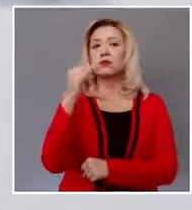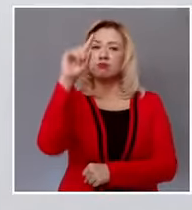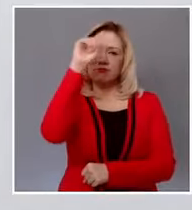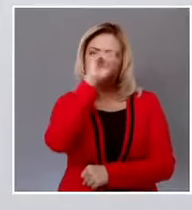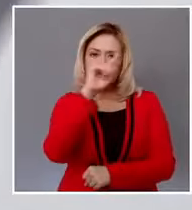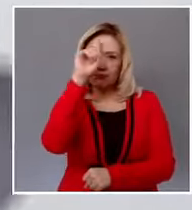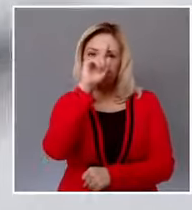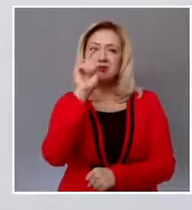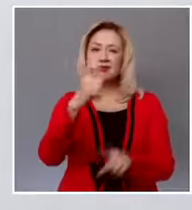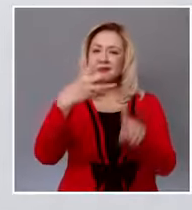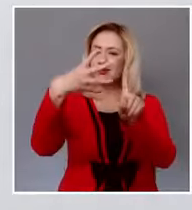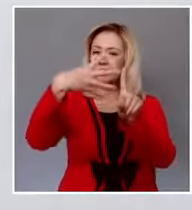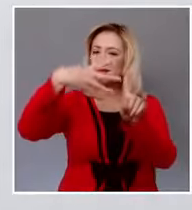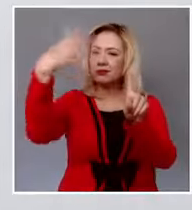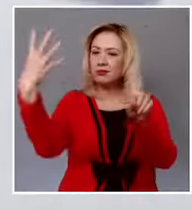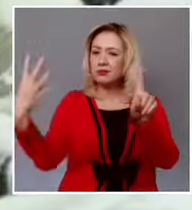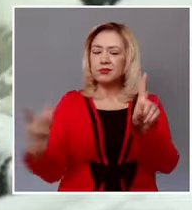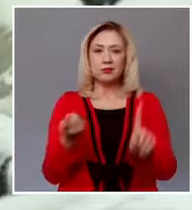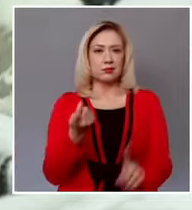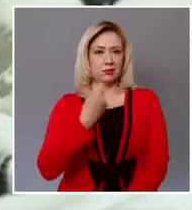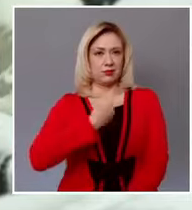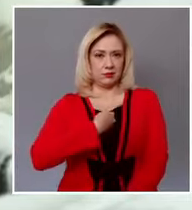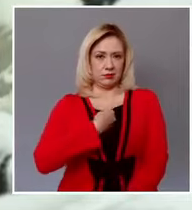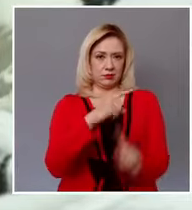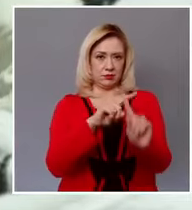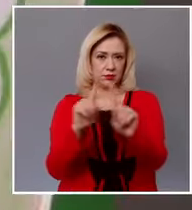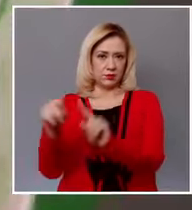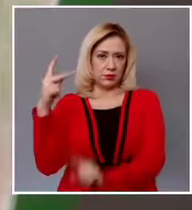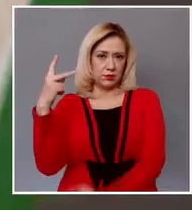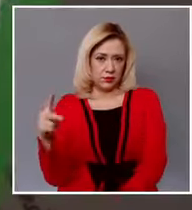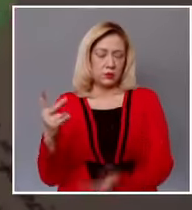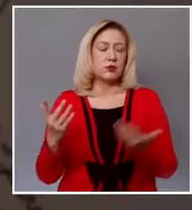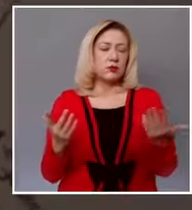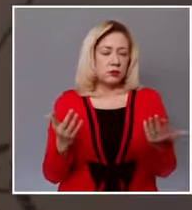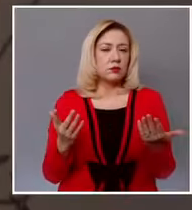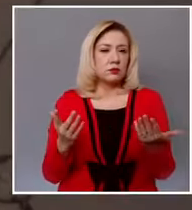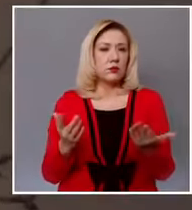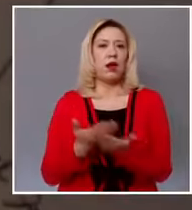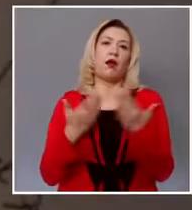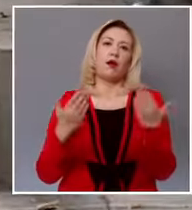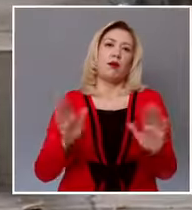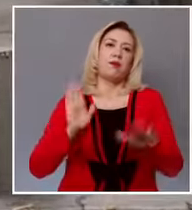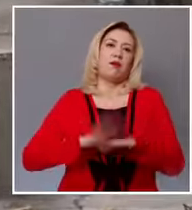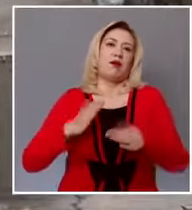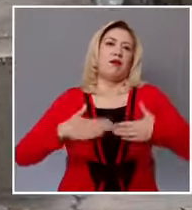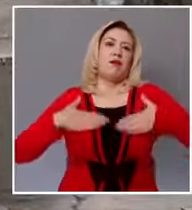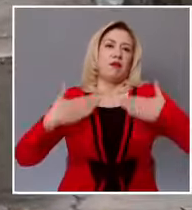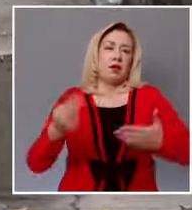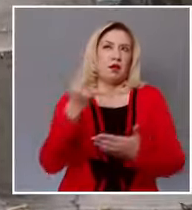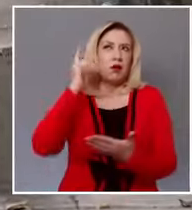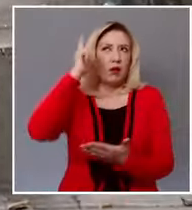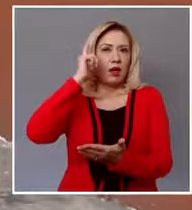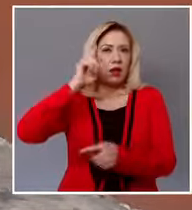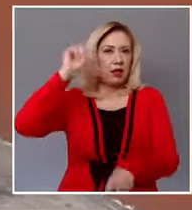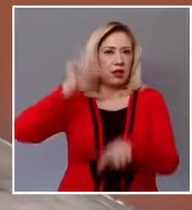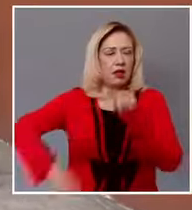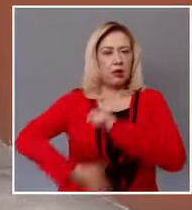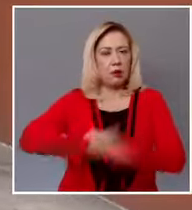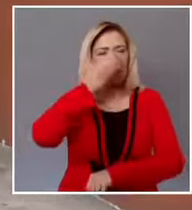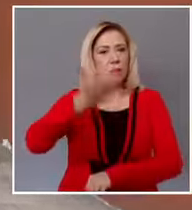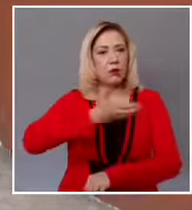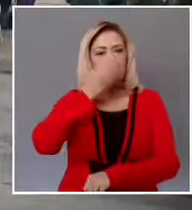e identidad sexual. Esta sentencia genera confianza de que se pueda erradicar esta práctica, que afecta a 6 de cada